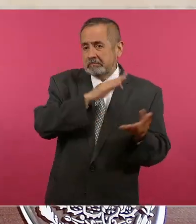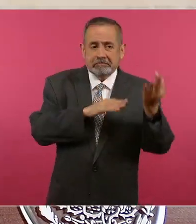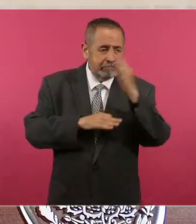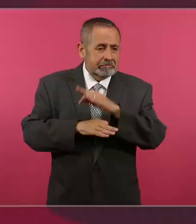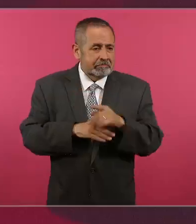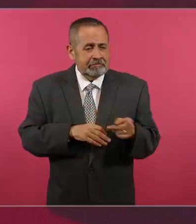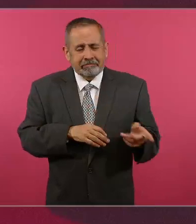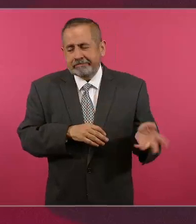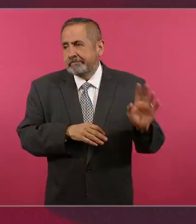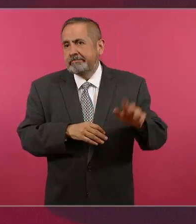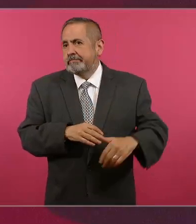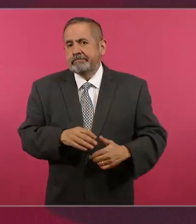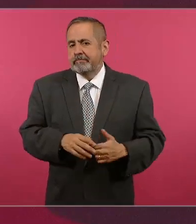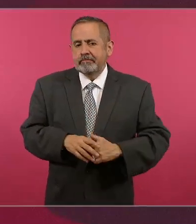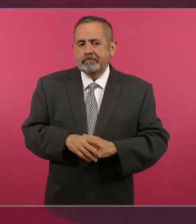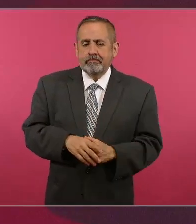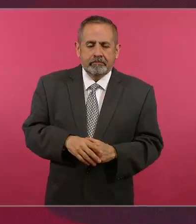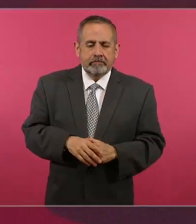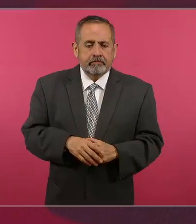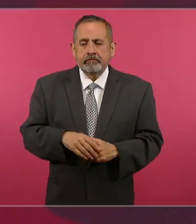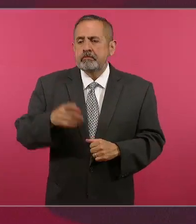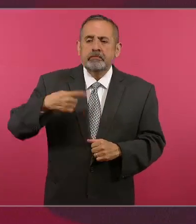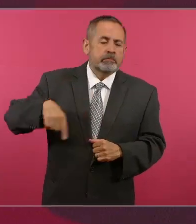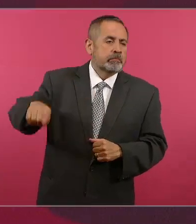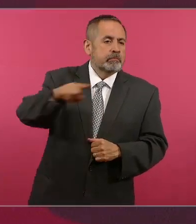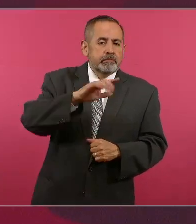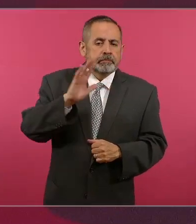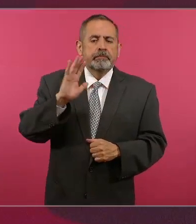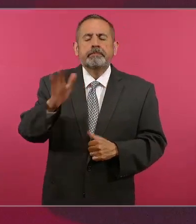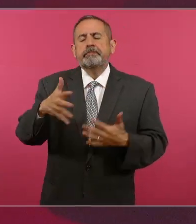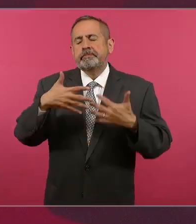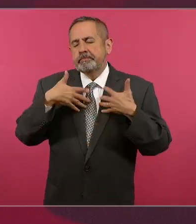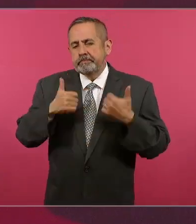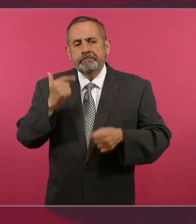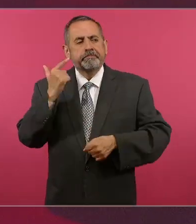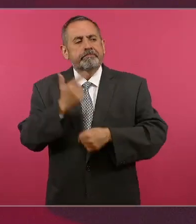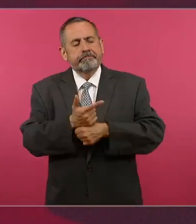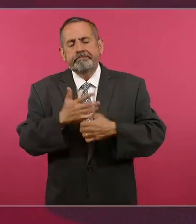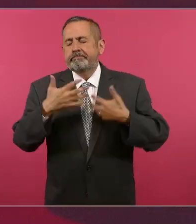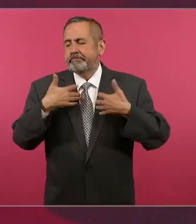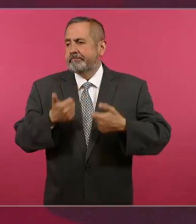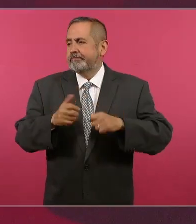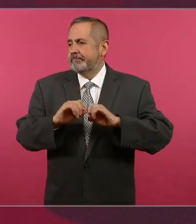Y ya pues está entendiendo de esa manera.